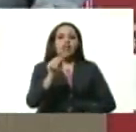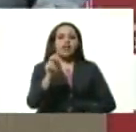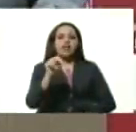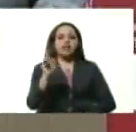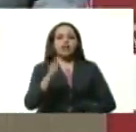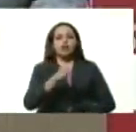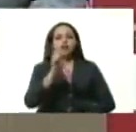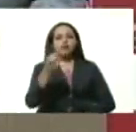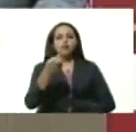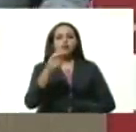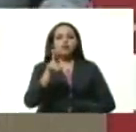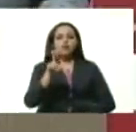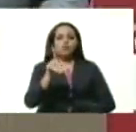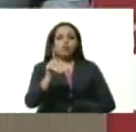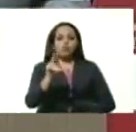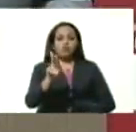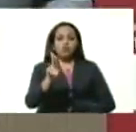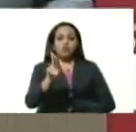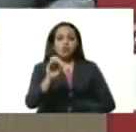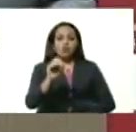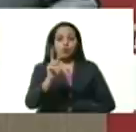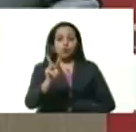un contrato con ellos.